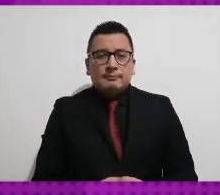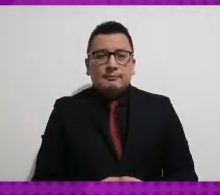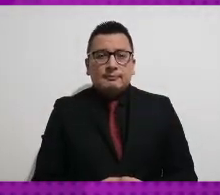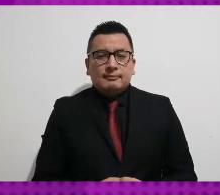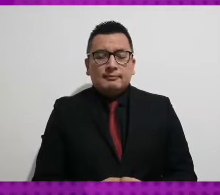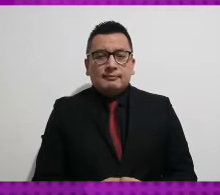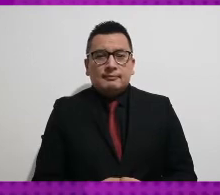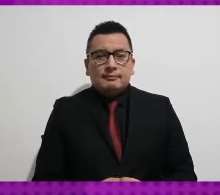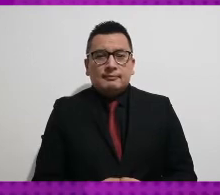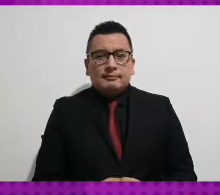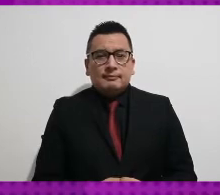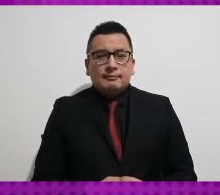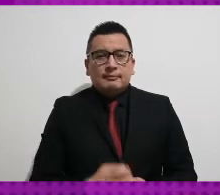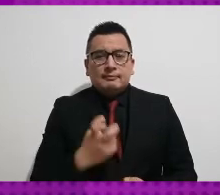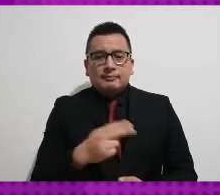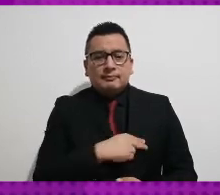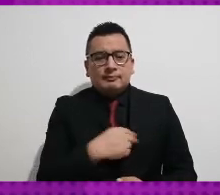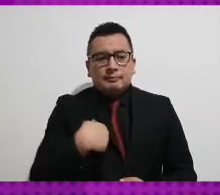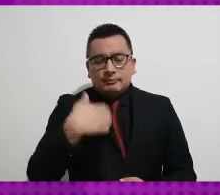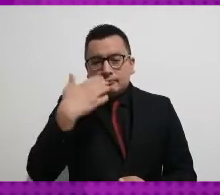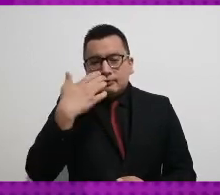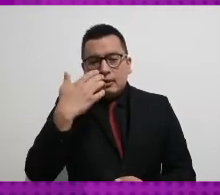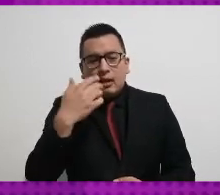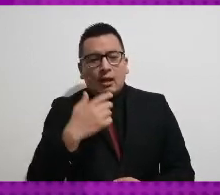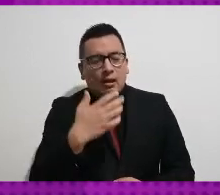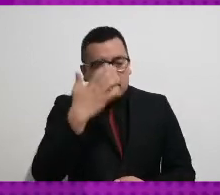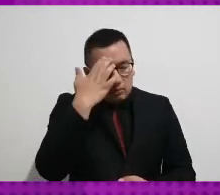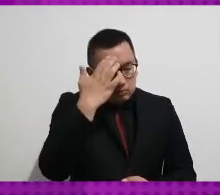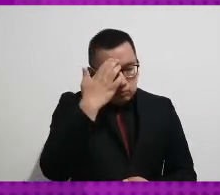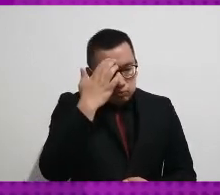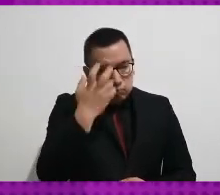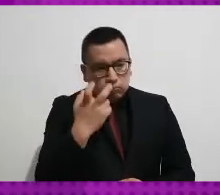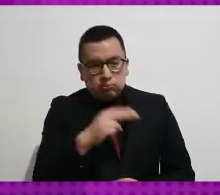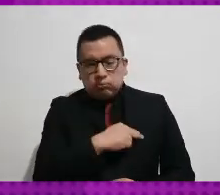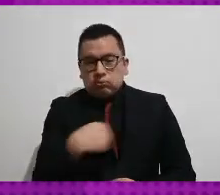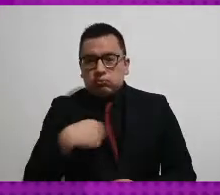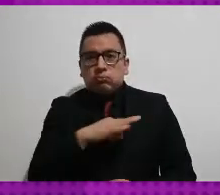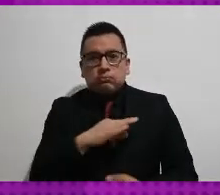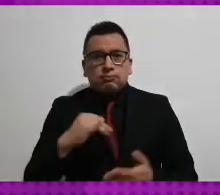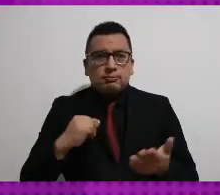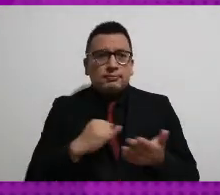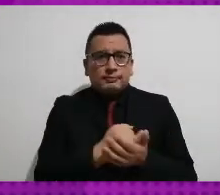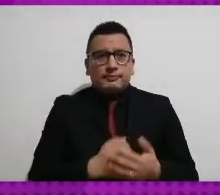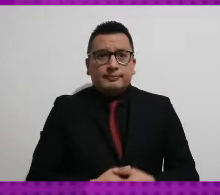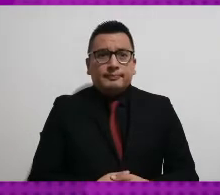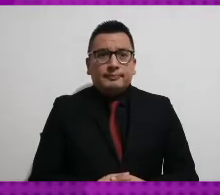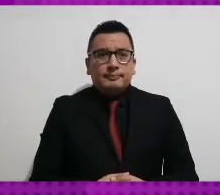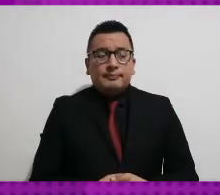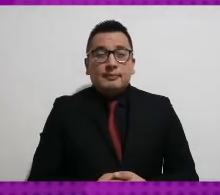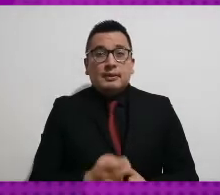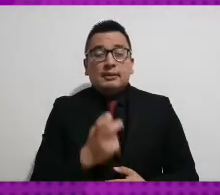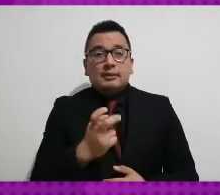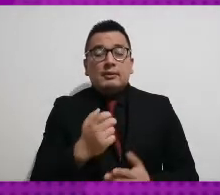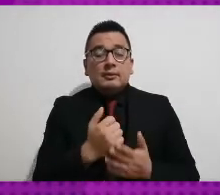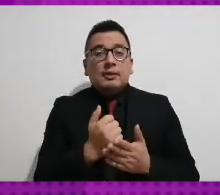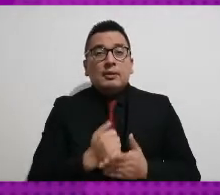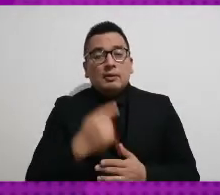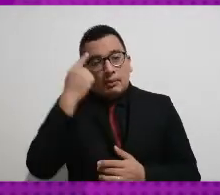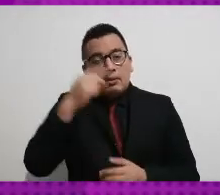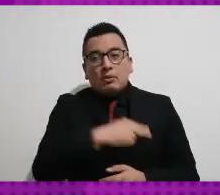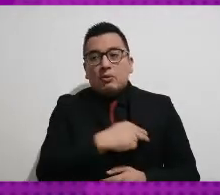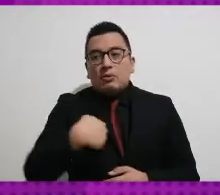a lo que llamamos los criterios de auditoría. Estos criterios de auditoría son la base para